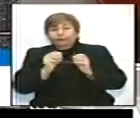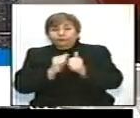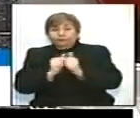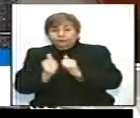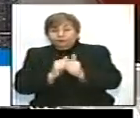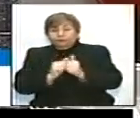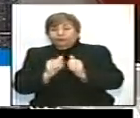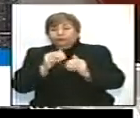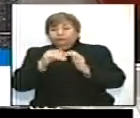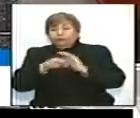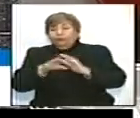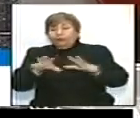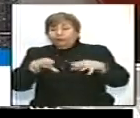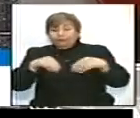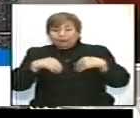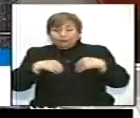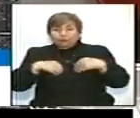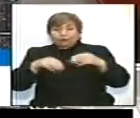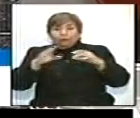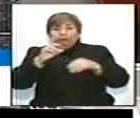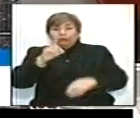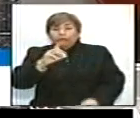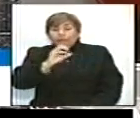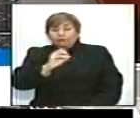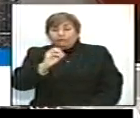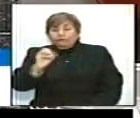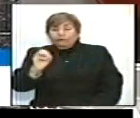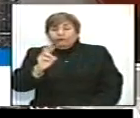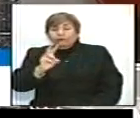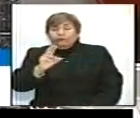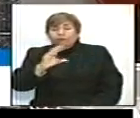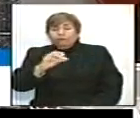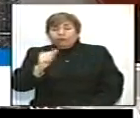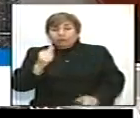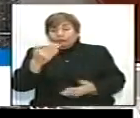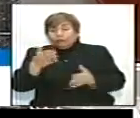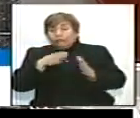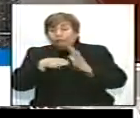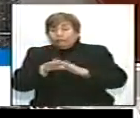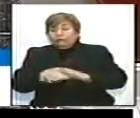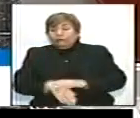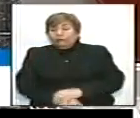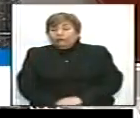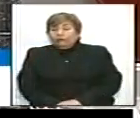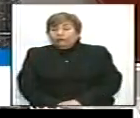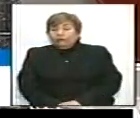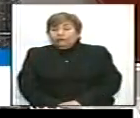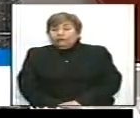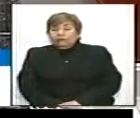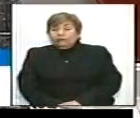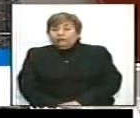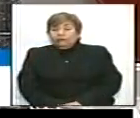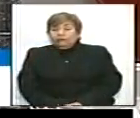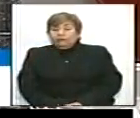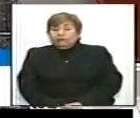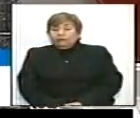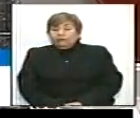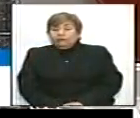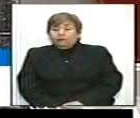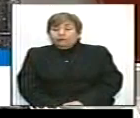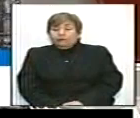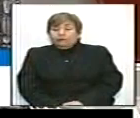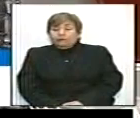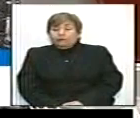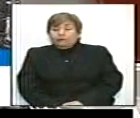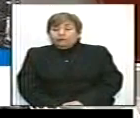¿no? Y acceden a una de las 100 vacantes que se tiene en cada COAR de cada región, ¿no? Y una